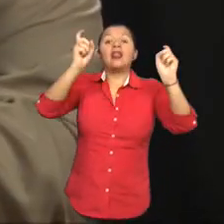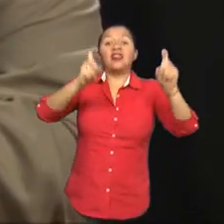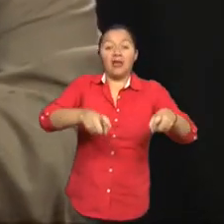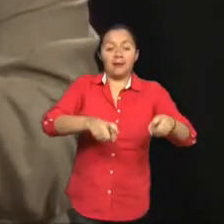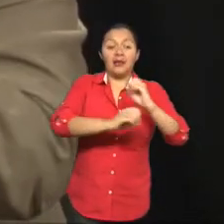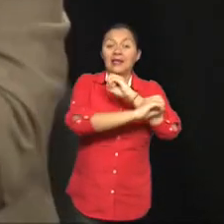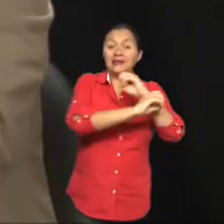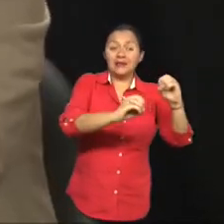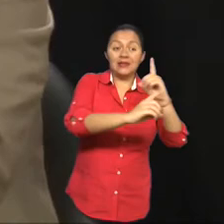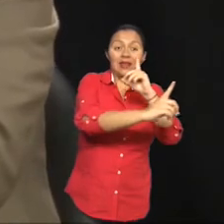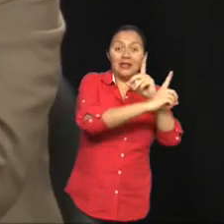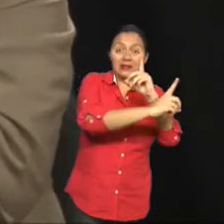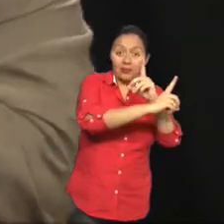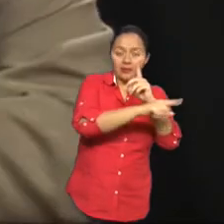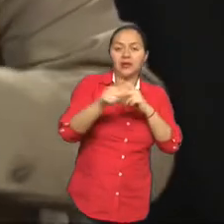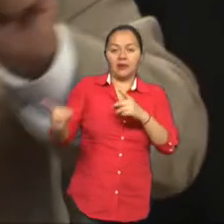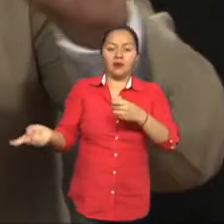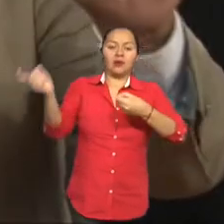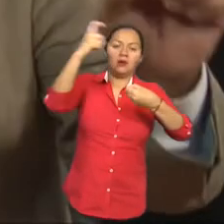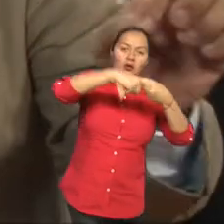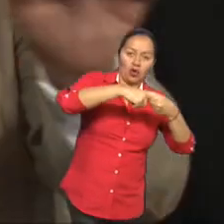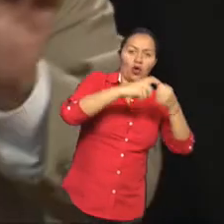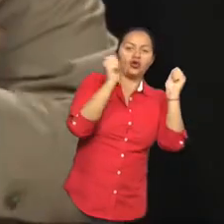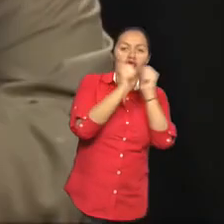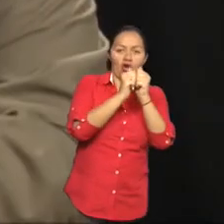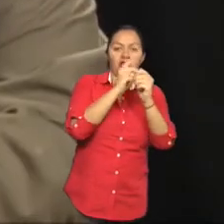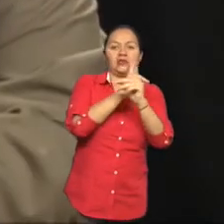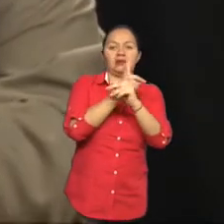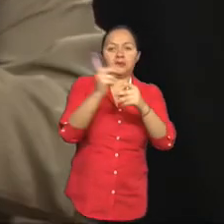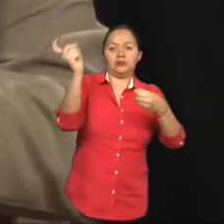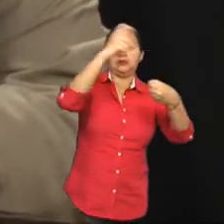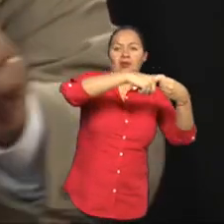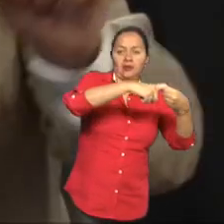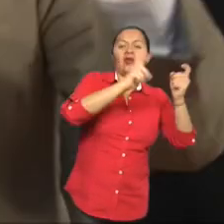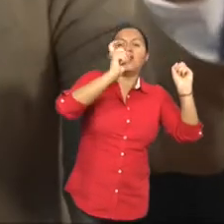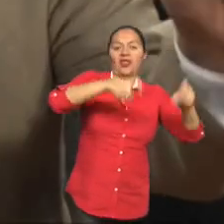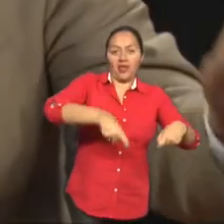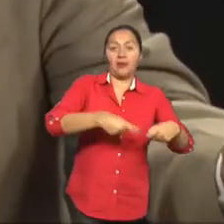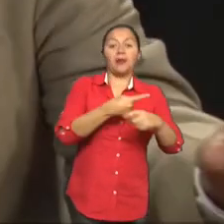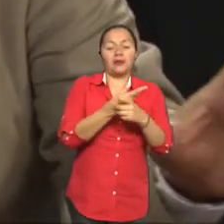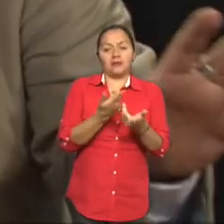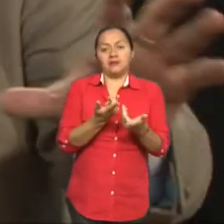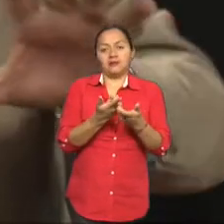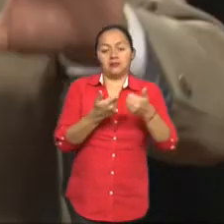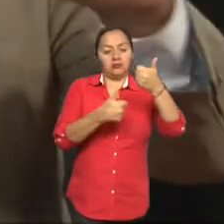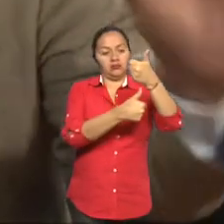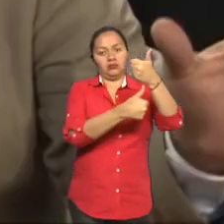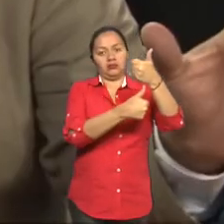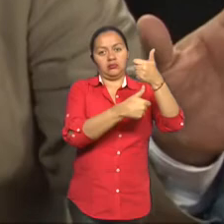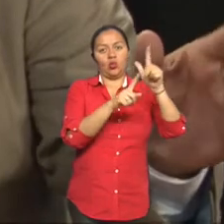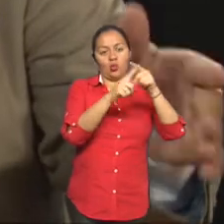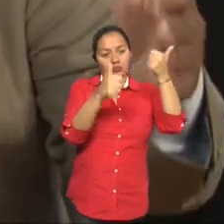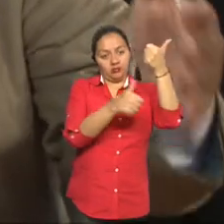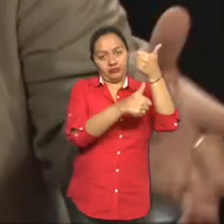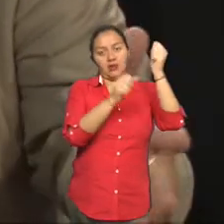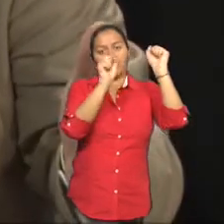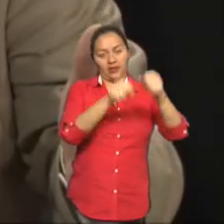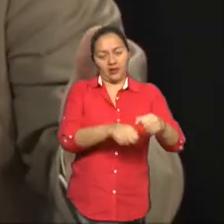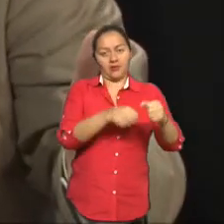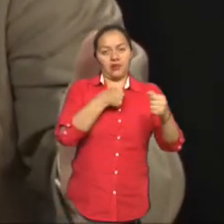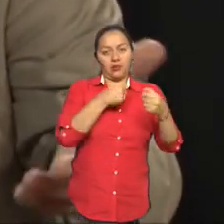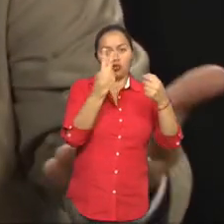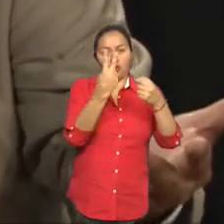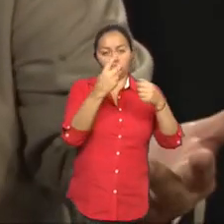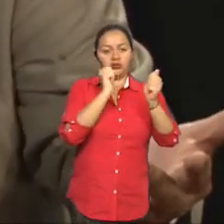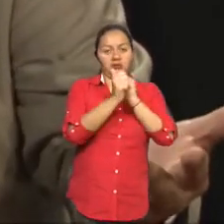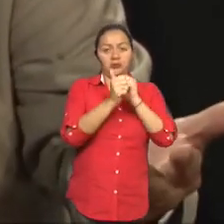Deportes, perdón, de Tenis de Mesa y la Federación Ecuatoriana de Tenis de Campo debería tener bajo su organismo estos dos